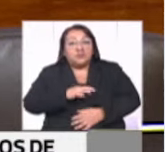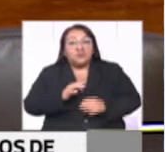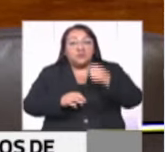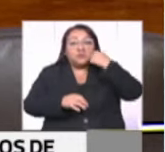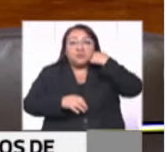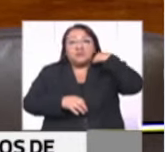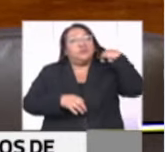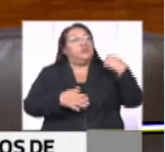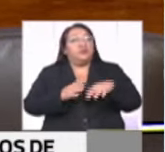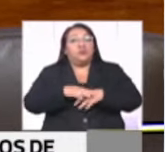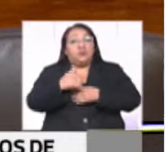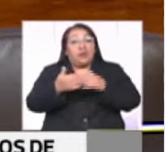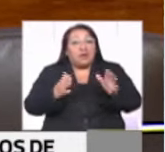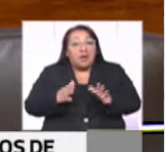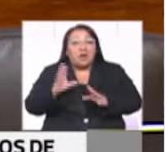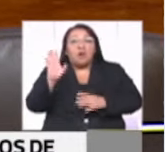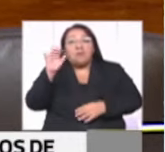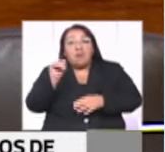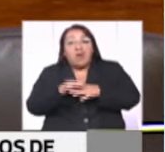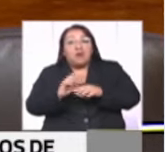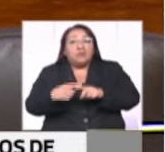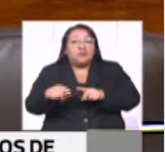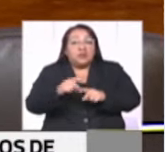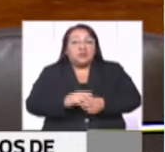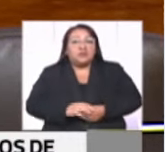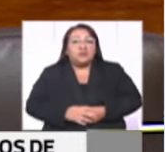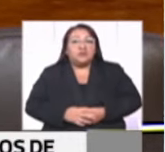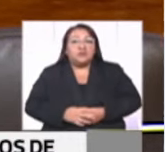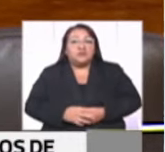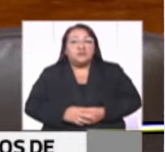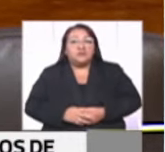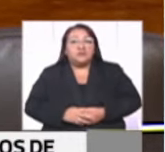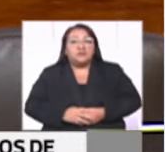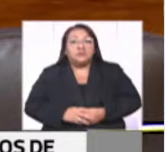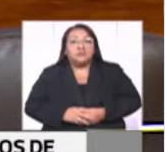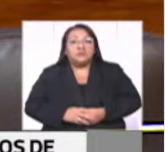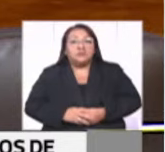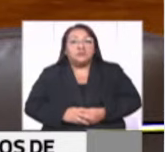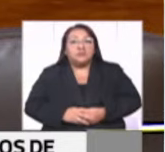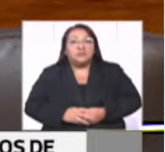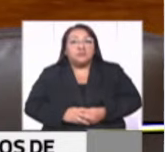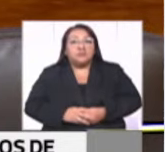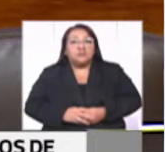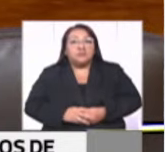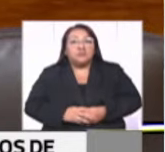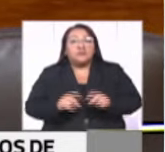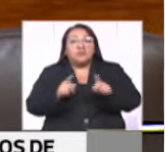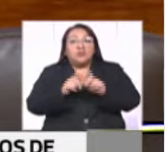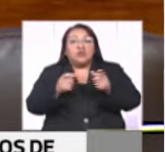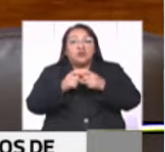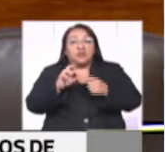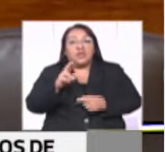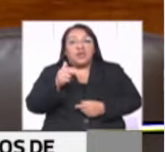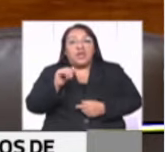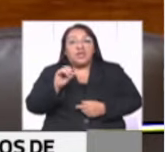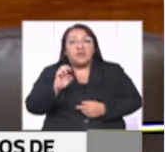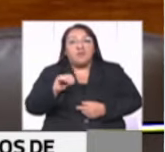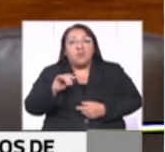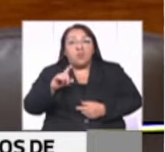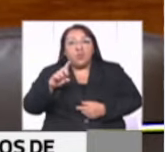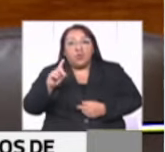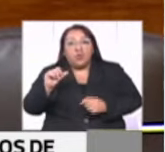una caja, en un banco de inversión. No, recojo lo que menciona el colega Raimundo, que